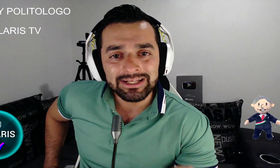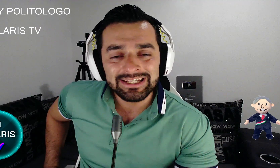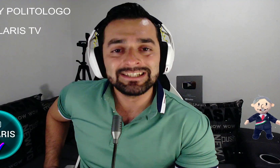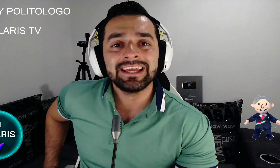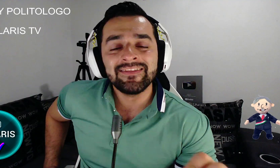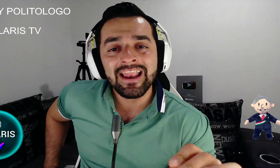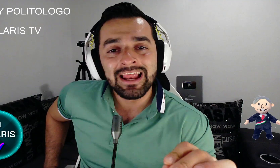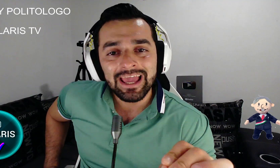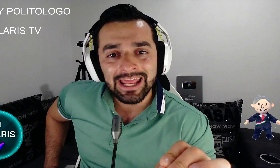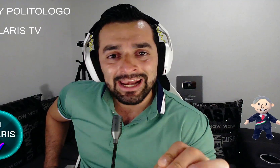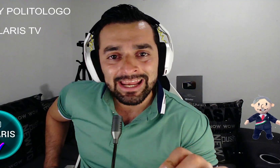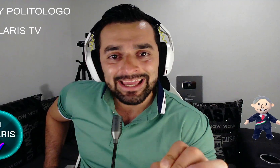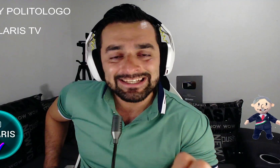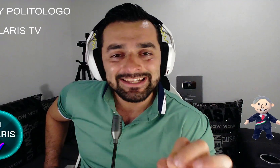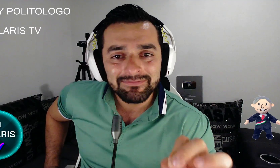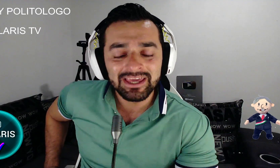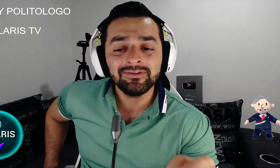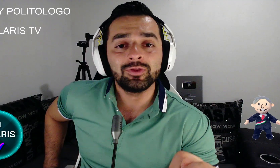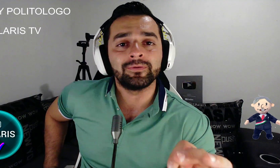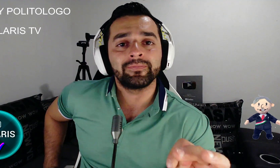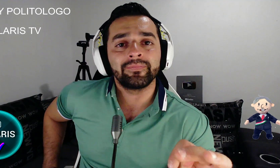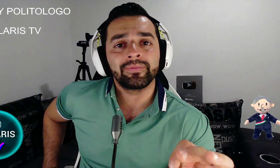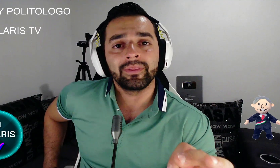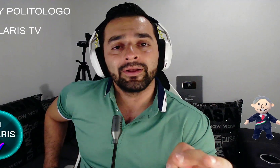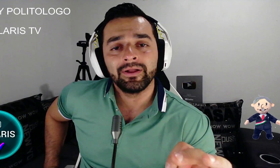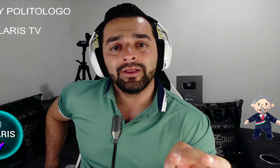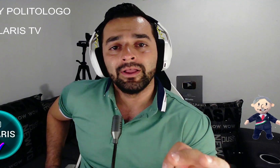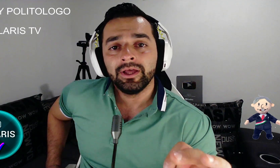para favorecerse en el enriquecimiento